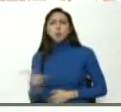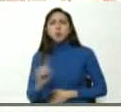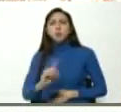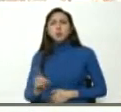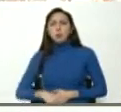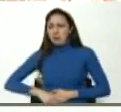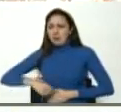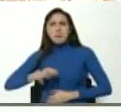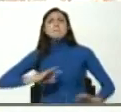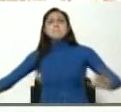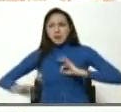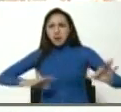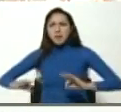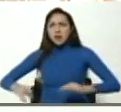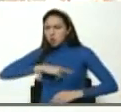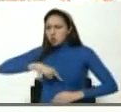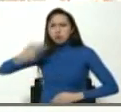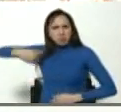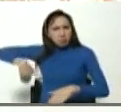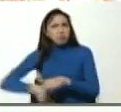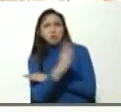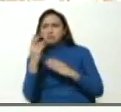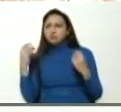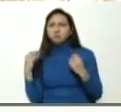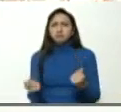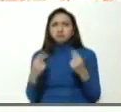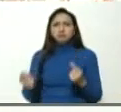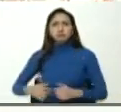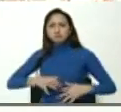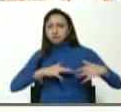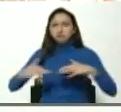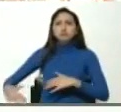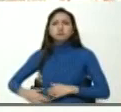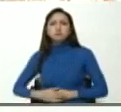prepárense que salimos directo a miraflores